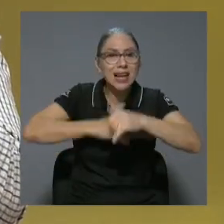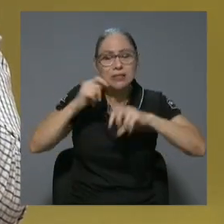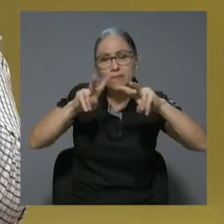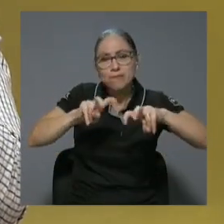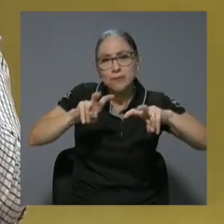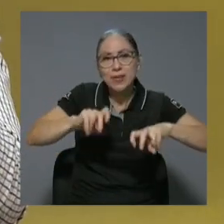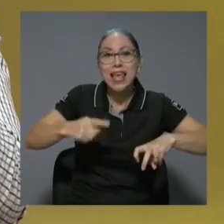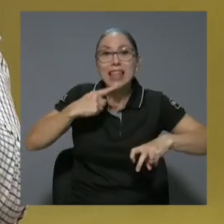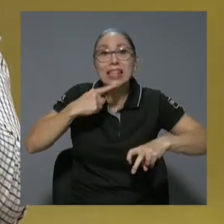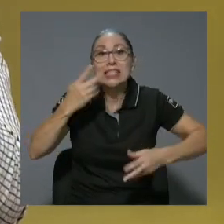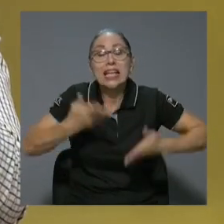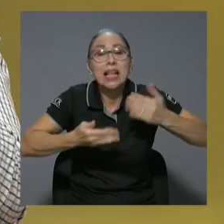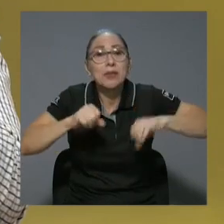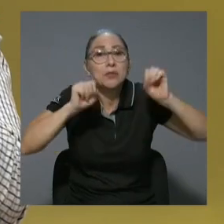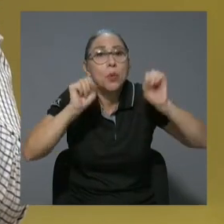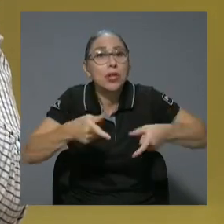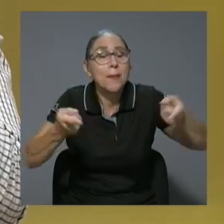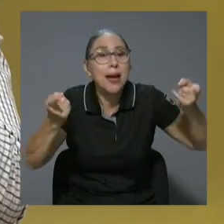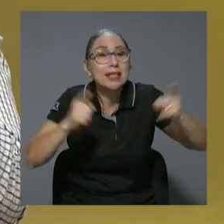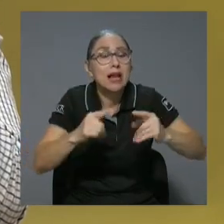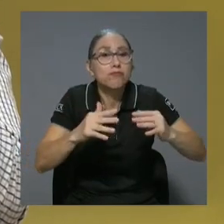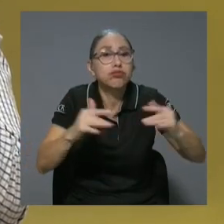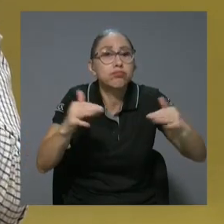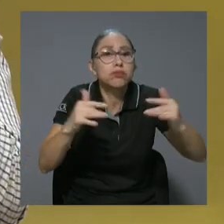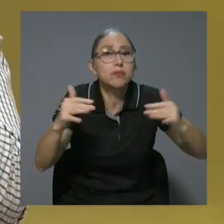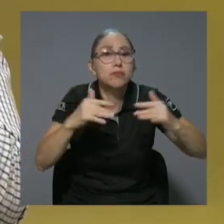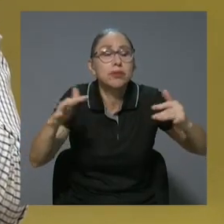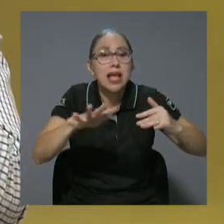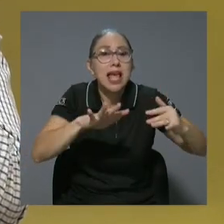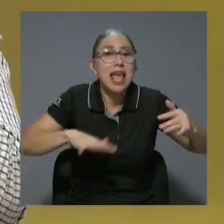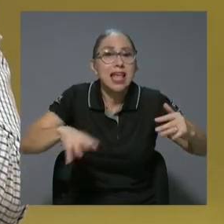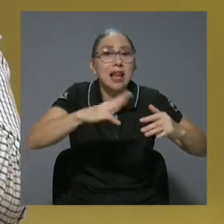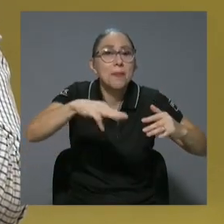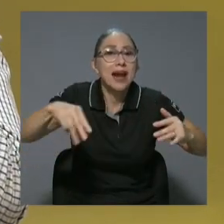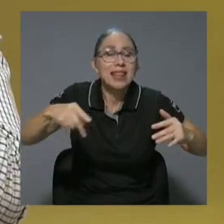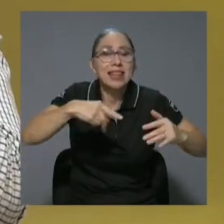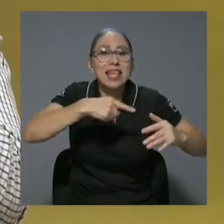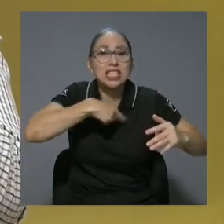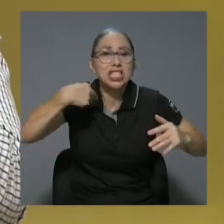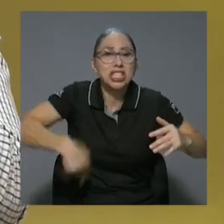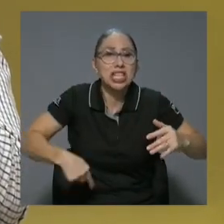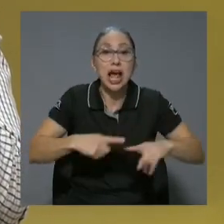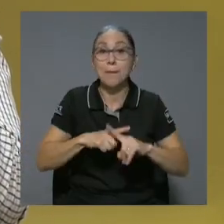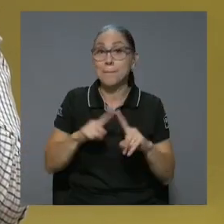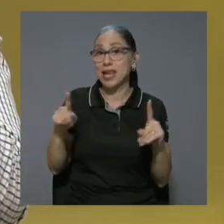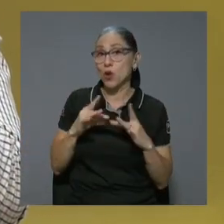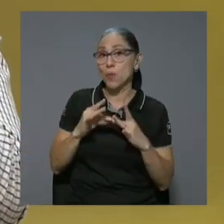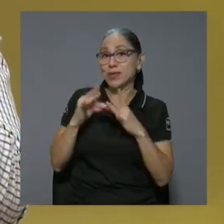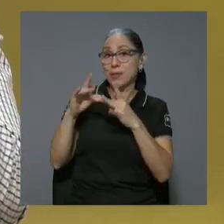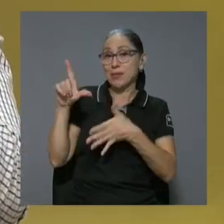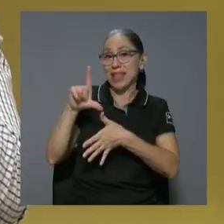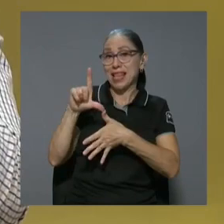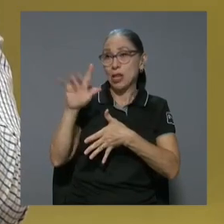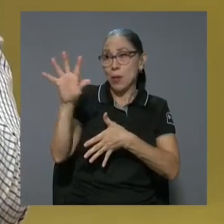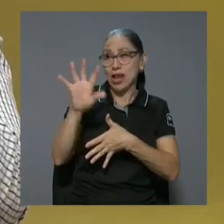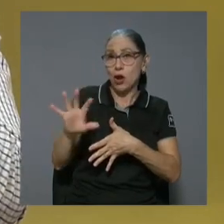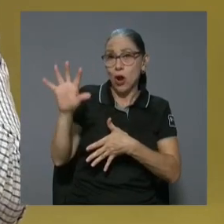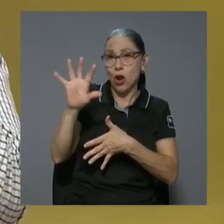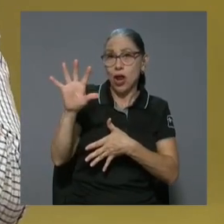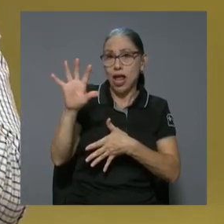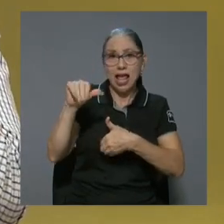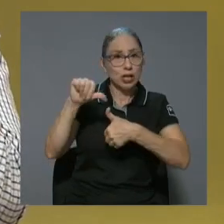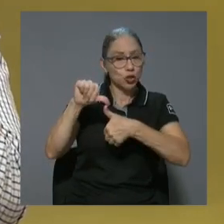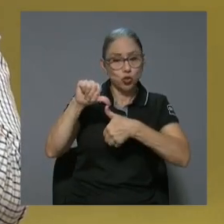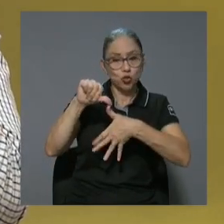conflicto armado en el mar del sur de China. Pero para países como los latinoamericanos, especialmente en la cuenca del Caribe, no tanto en